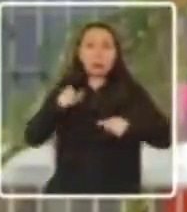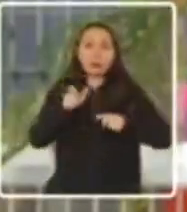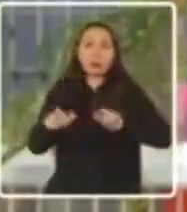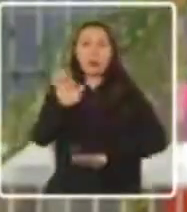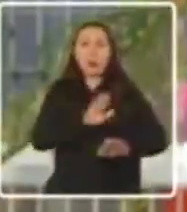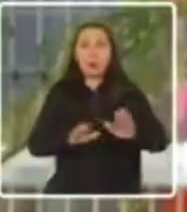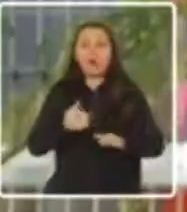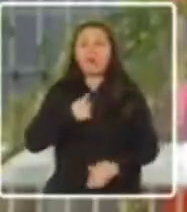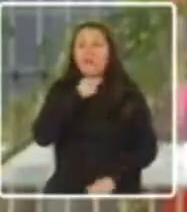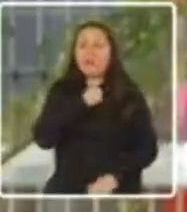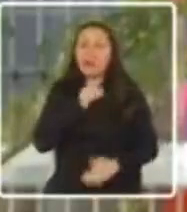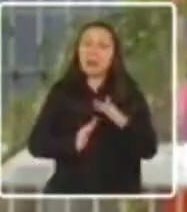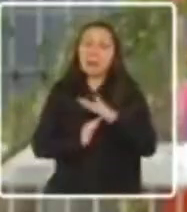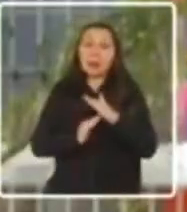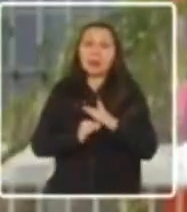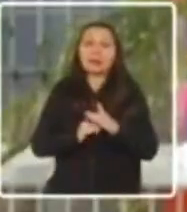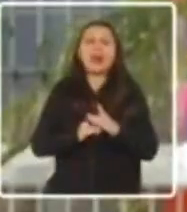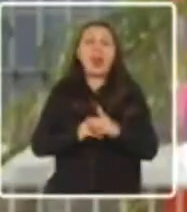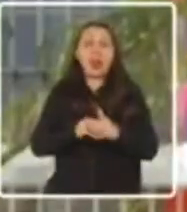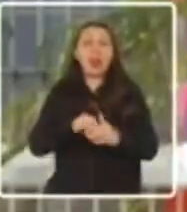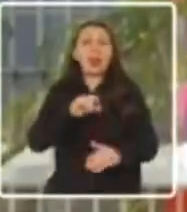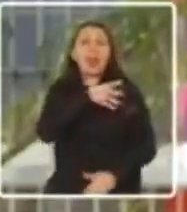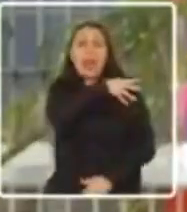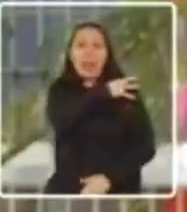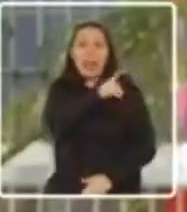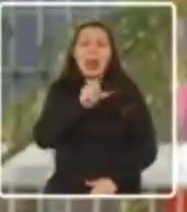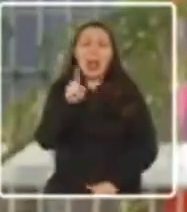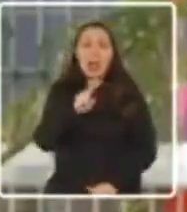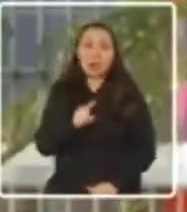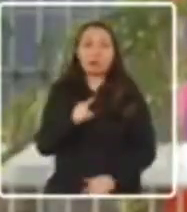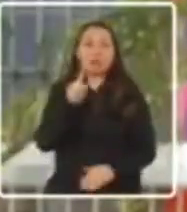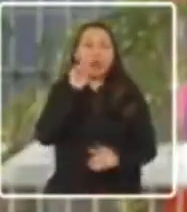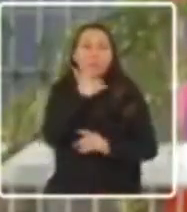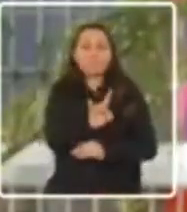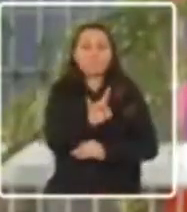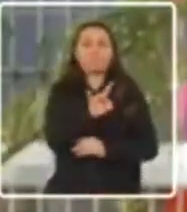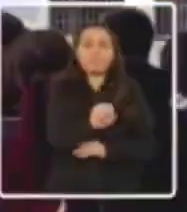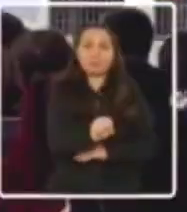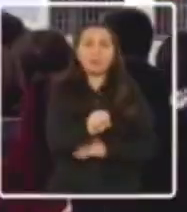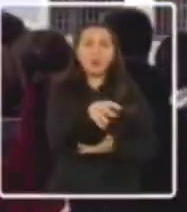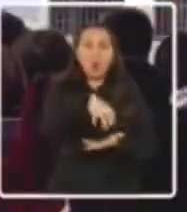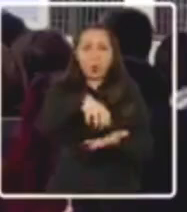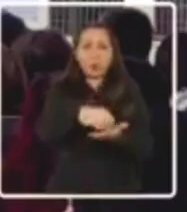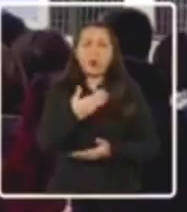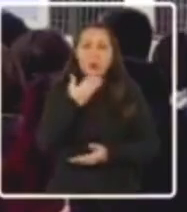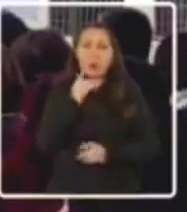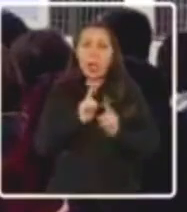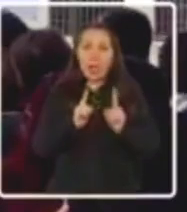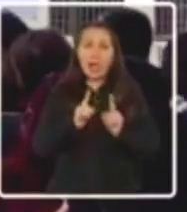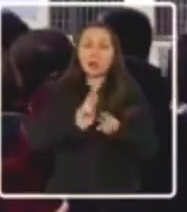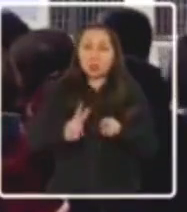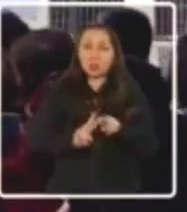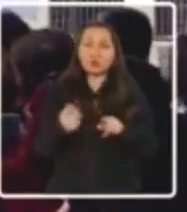cuidadores. Me queda pendiente General Lagos, que lo tengo muy presente para la electrificación de la comuna también, y que es algo que